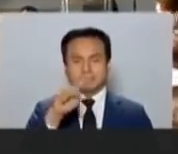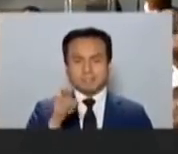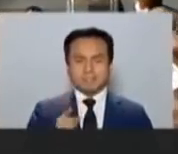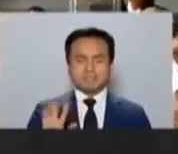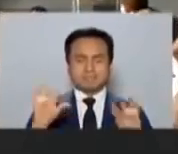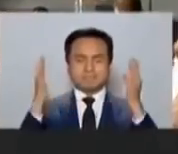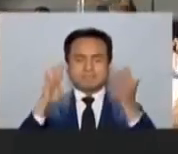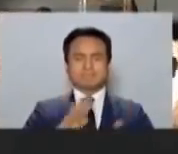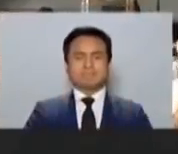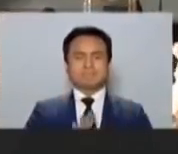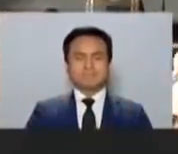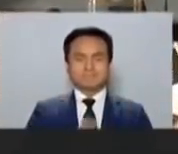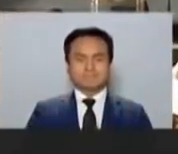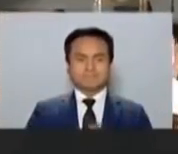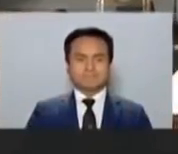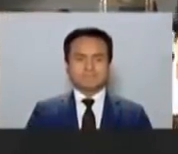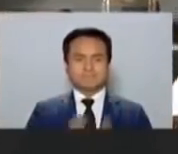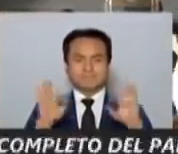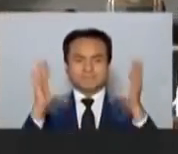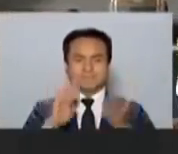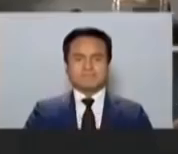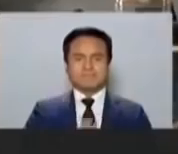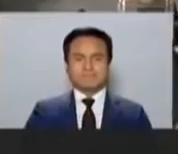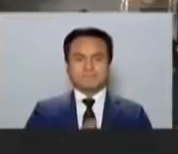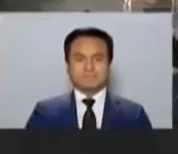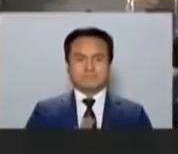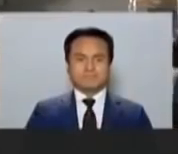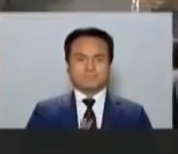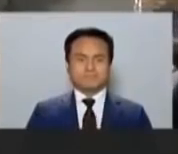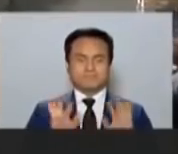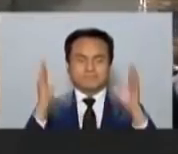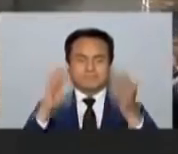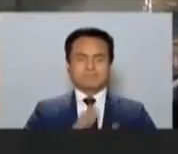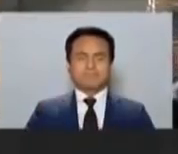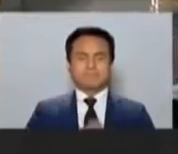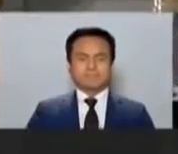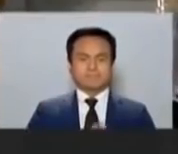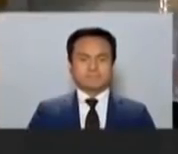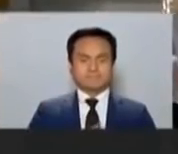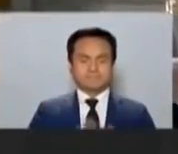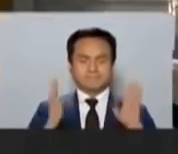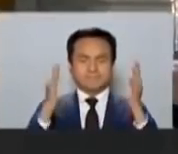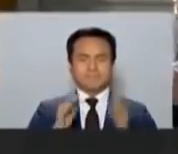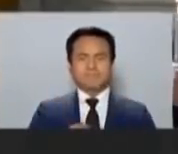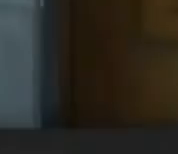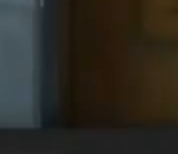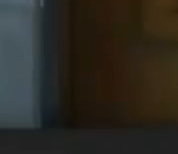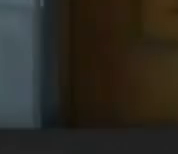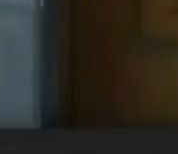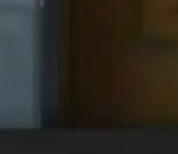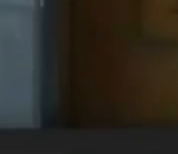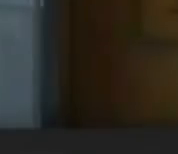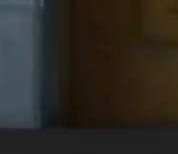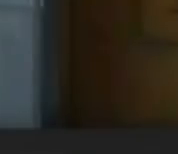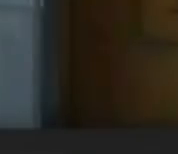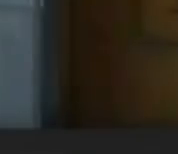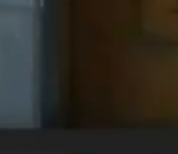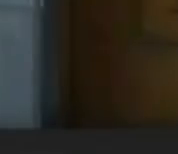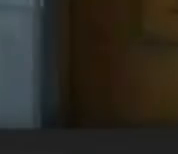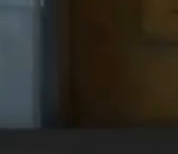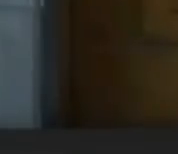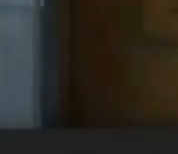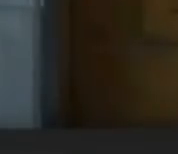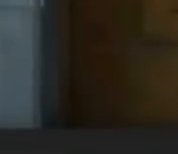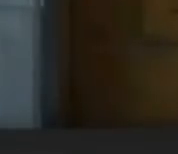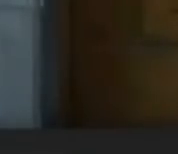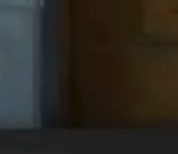en la región de la Araucanía. La pronta vocera de gobierno, Camila Vallejo, fue quien respaldó a Siches, recalcando que el diálogo es la mejor vía